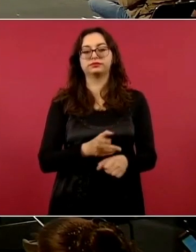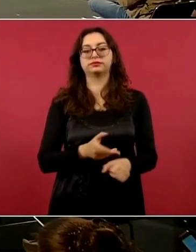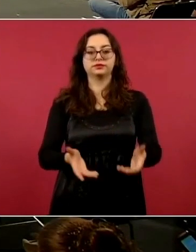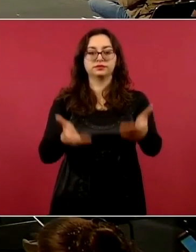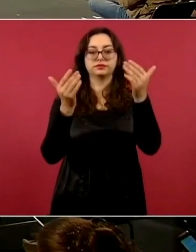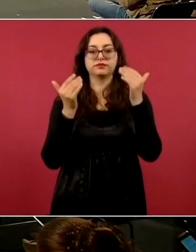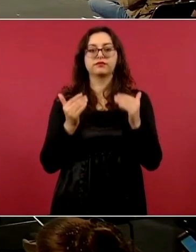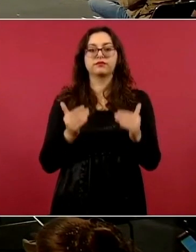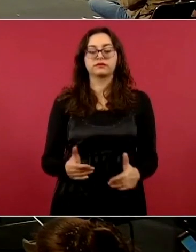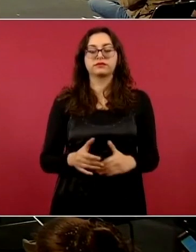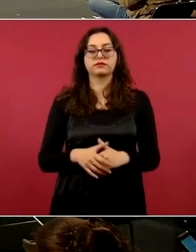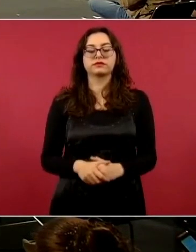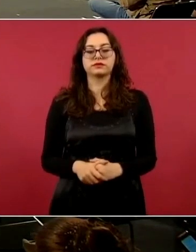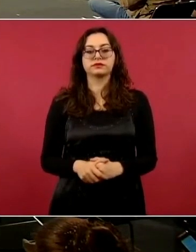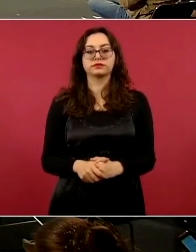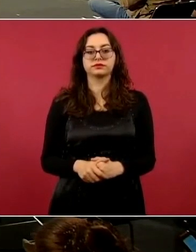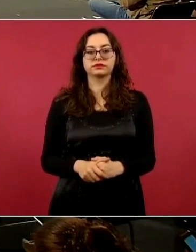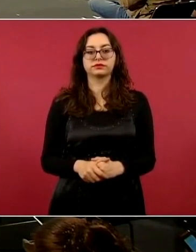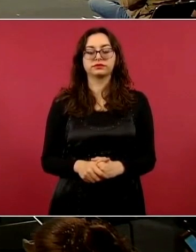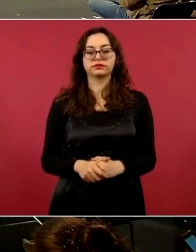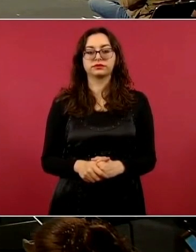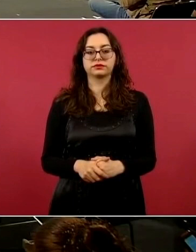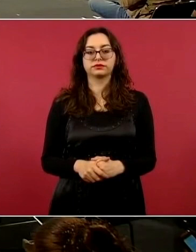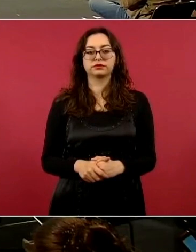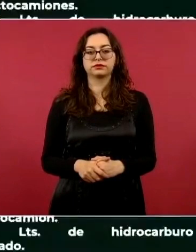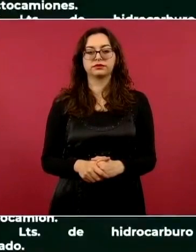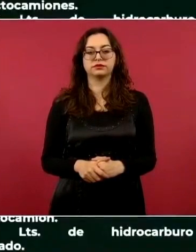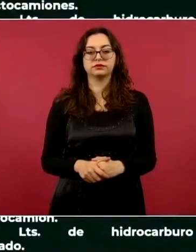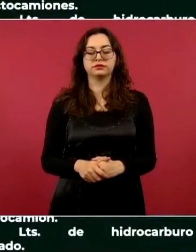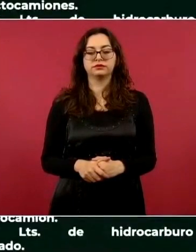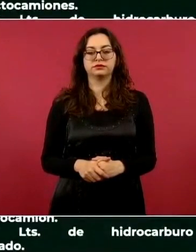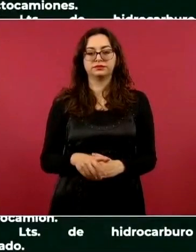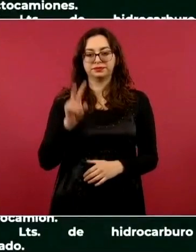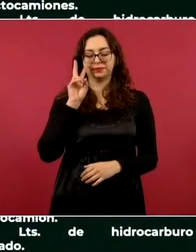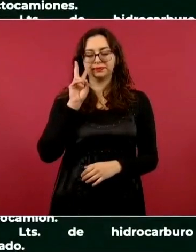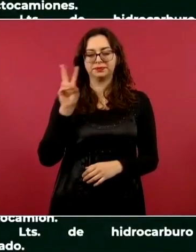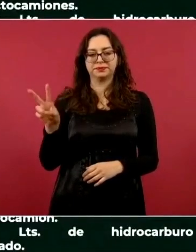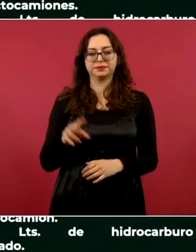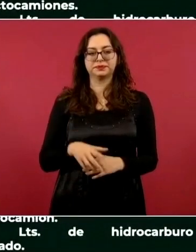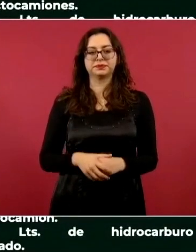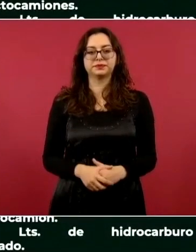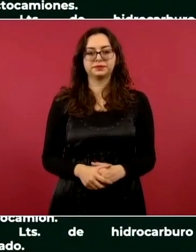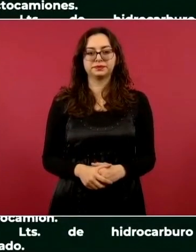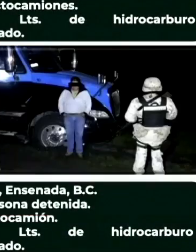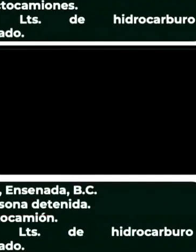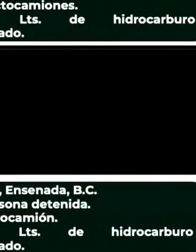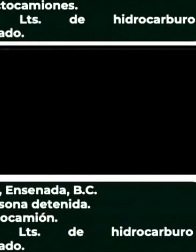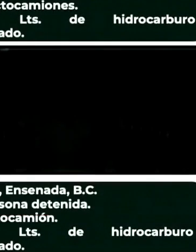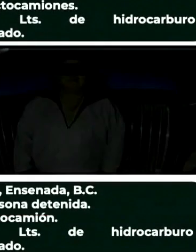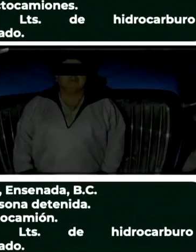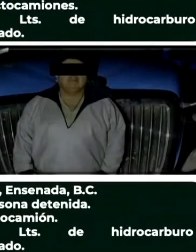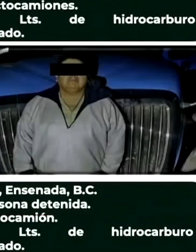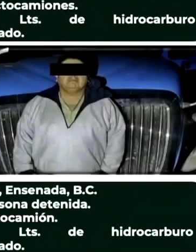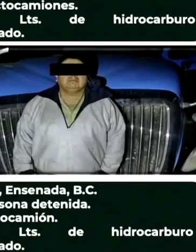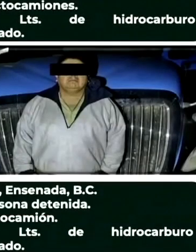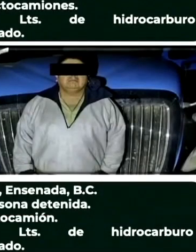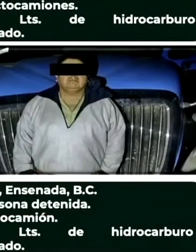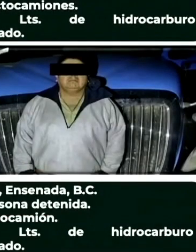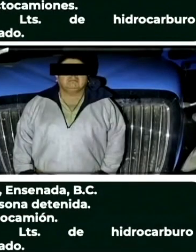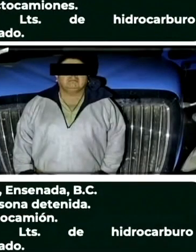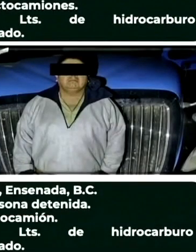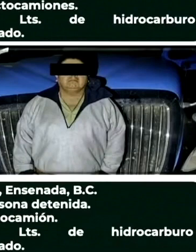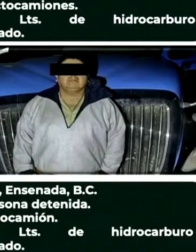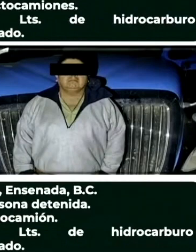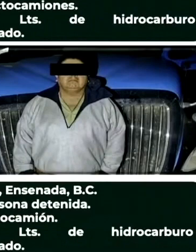las acciones para revertir dentro de las acciones hubo cuatro eventos relevantes este